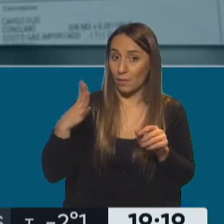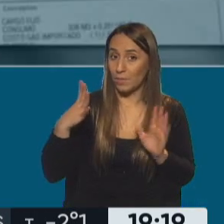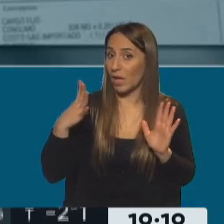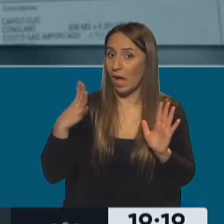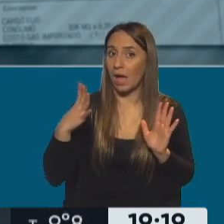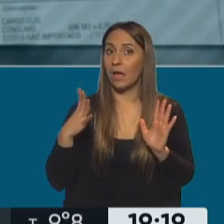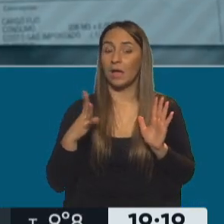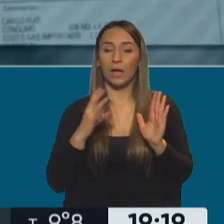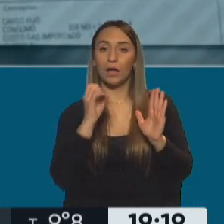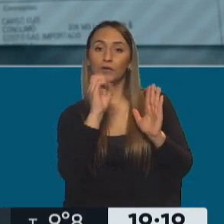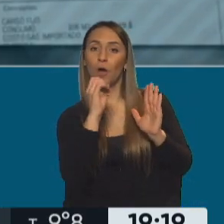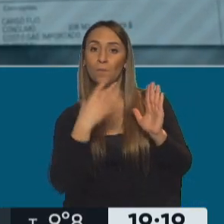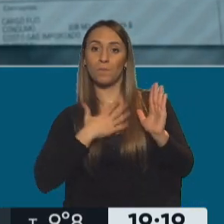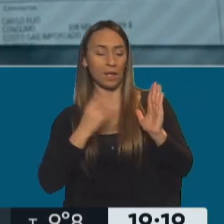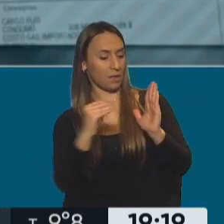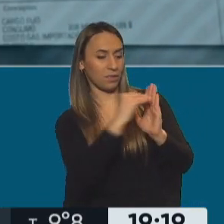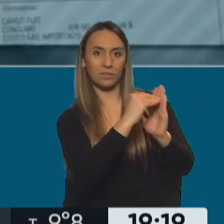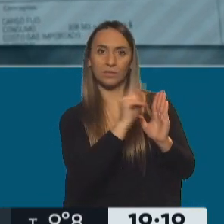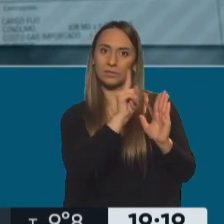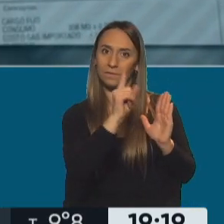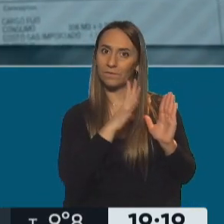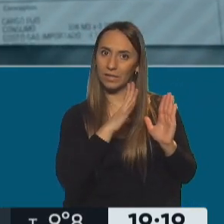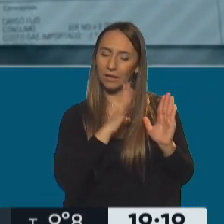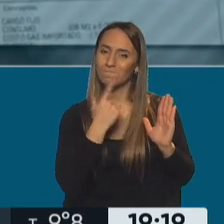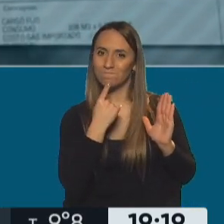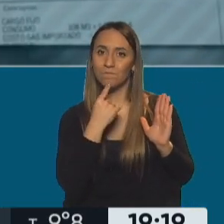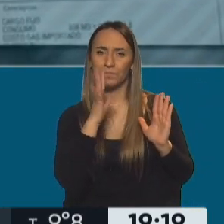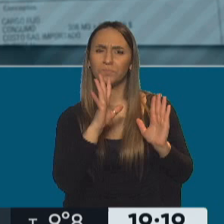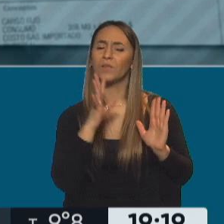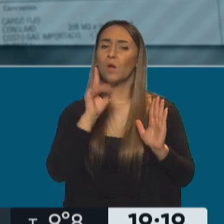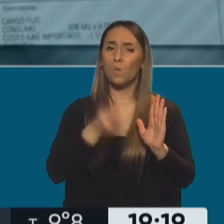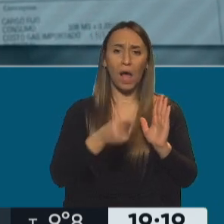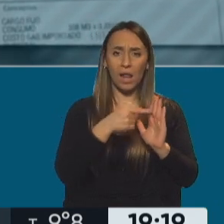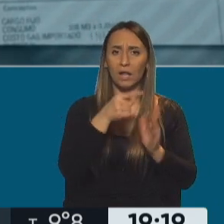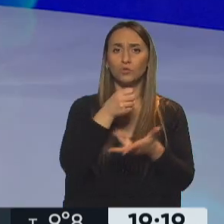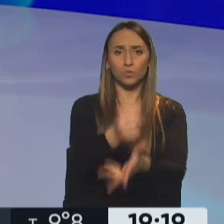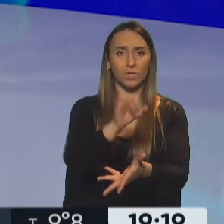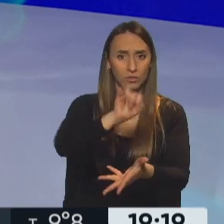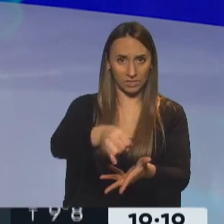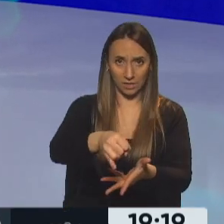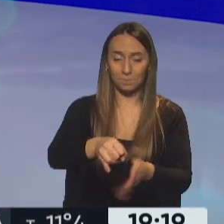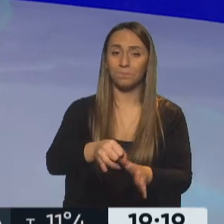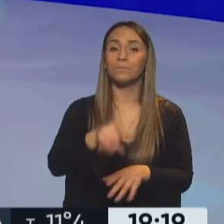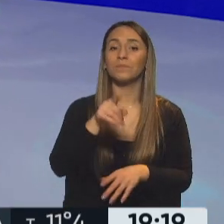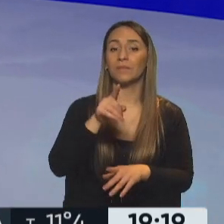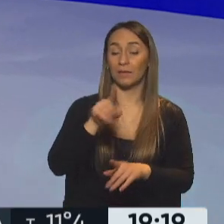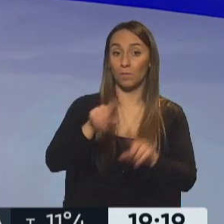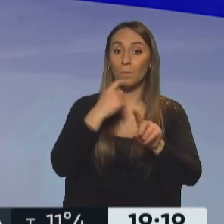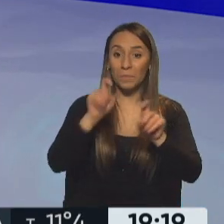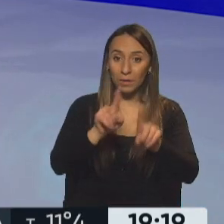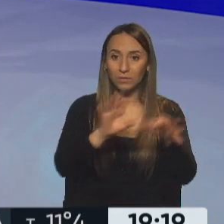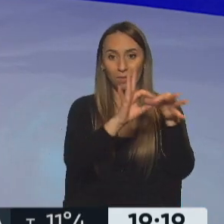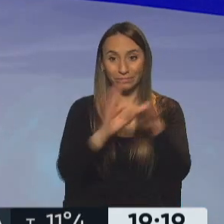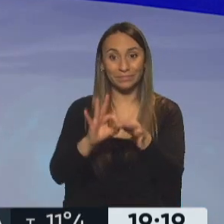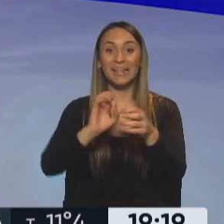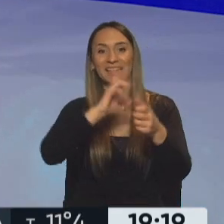tiene la duda. Quien no tenga el servicio a su nombre, igualmente va a poder percibir el subsidio. Y esta pregunta está atada a la tercera.